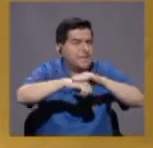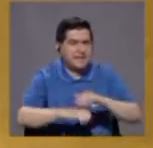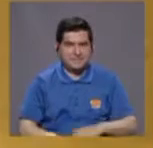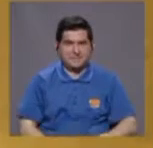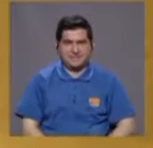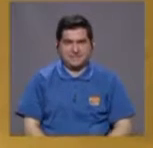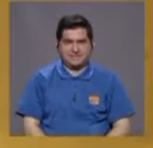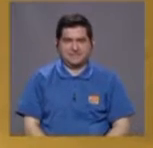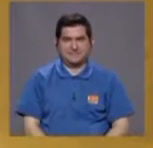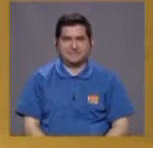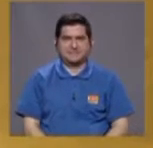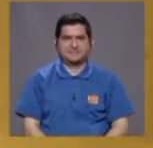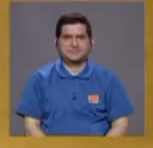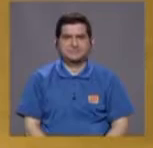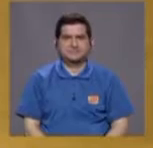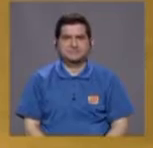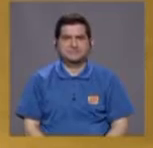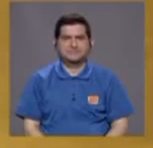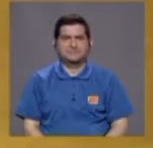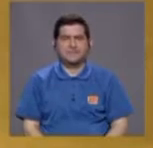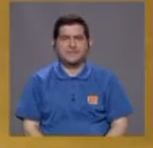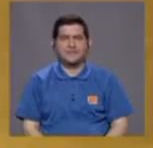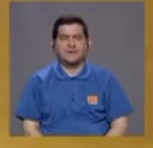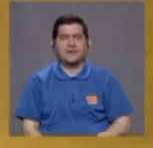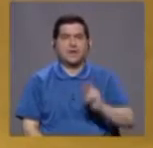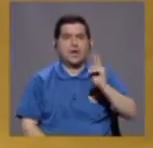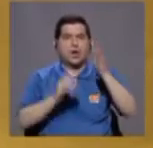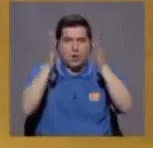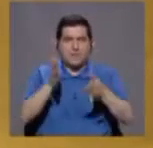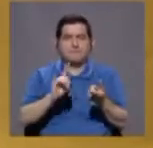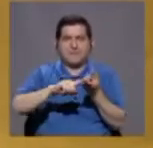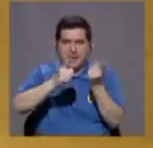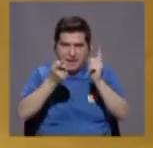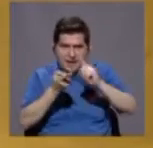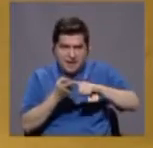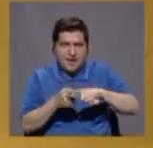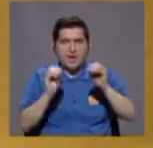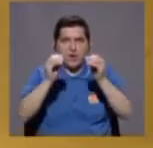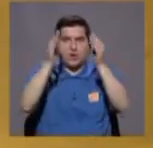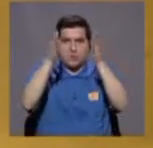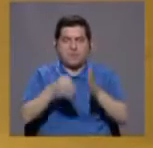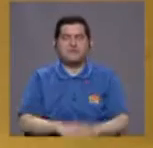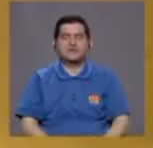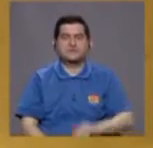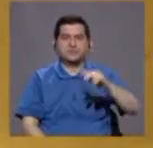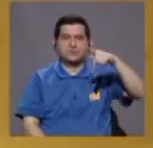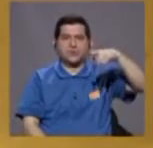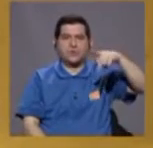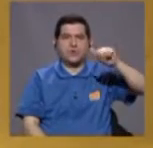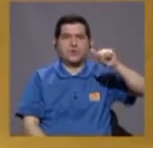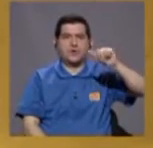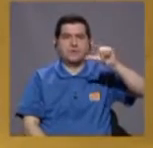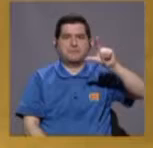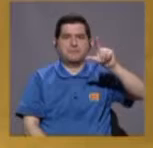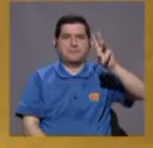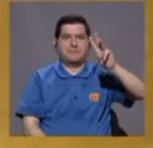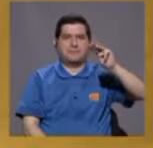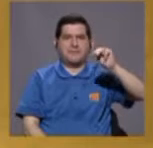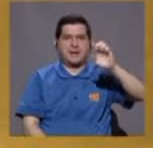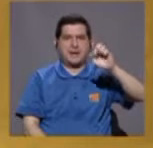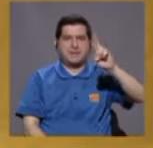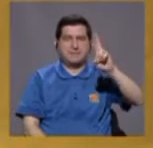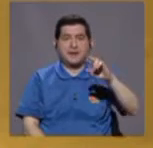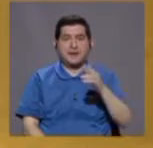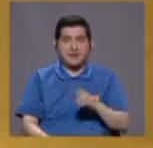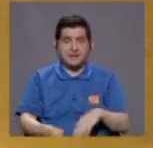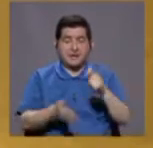paréntisito, don Iván. Su colega y amigo, el profesor Palmer, hablando sobre otro tema